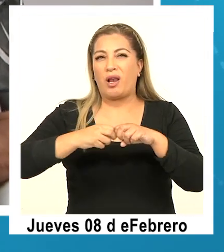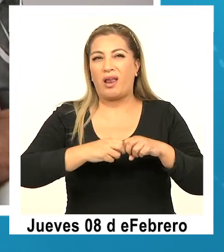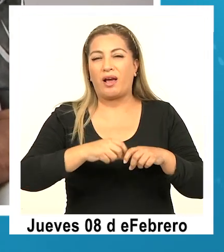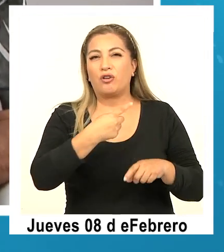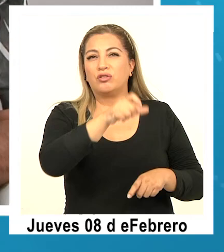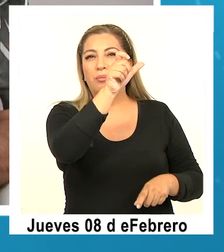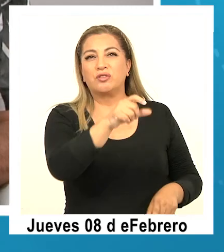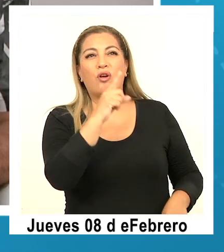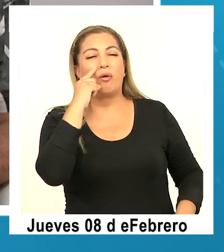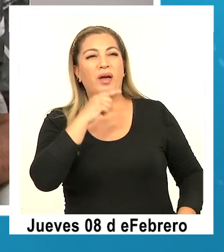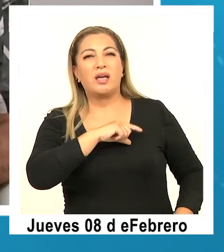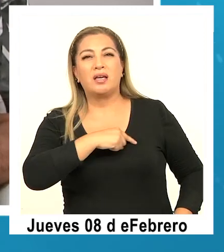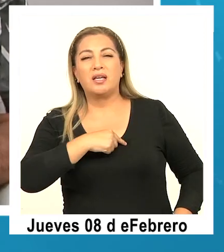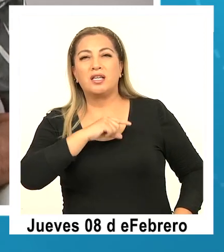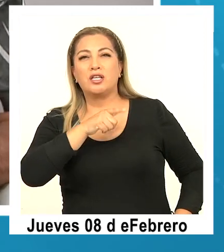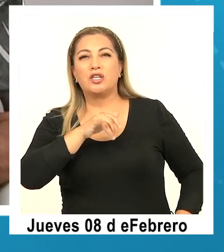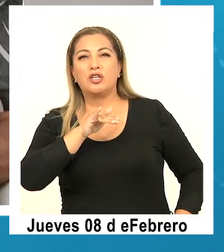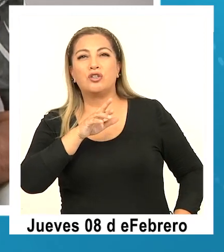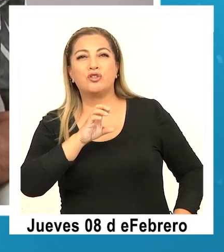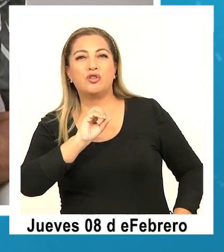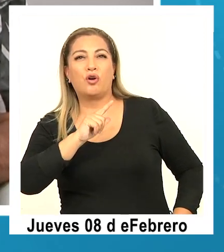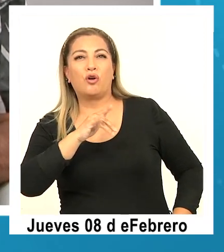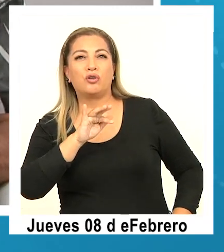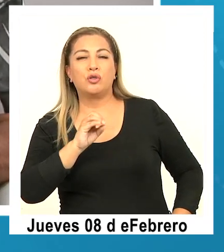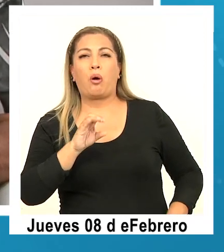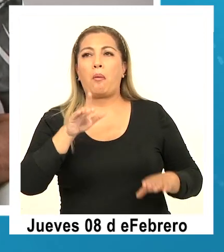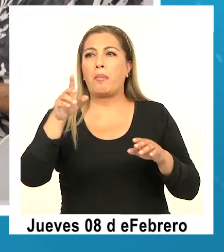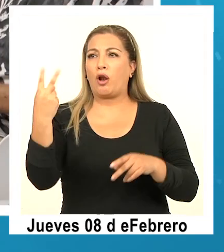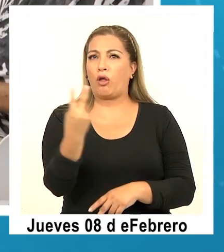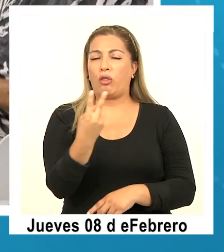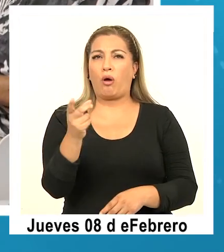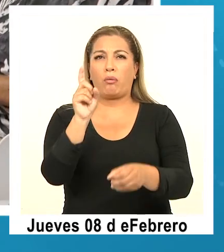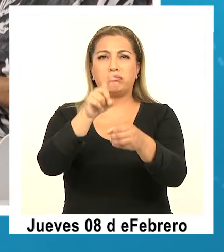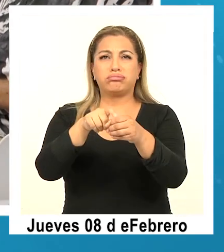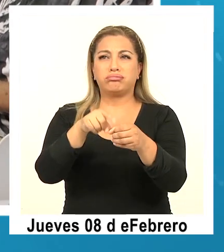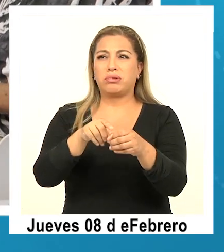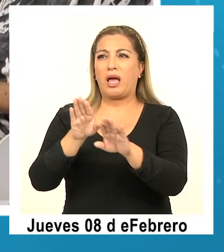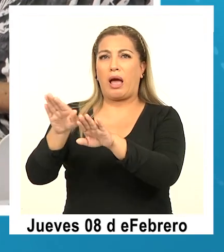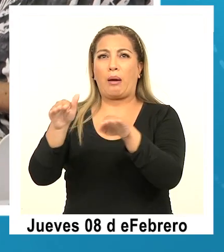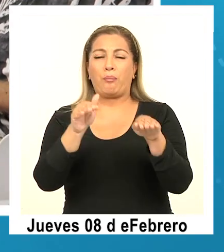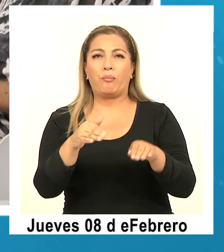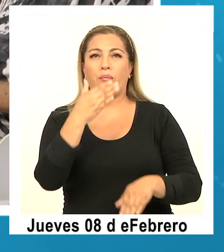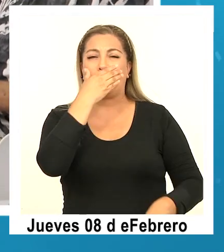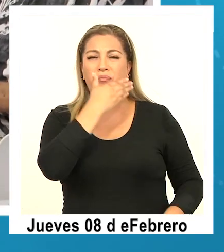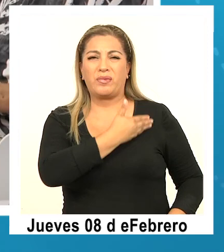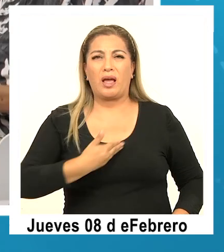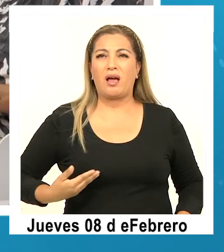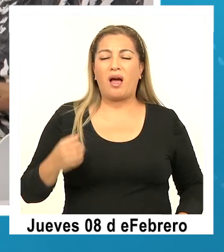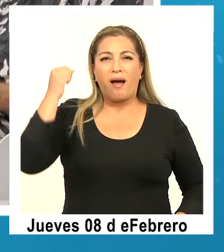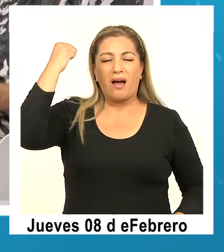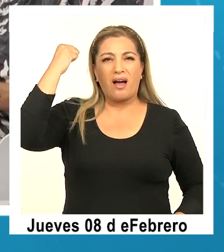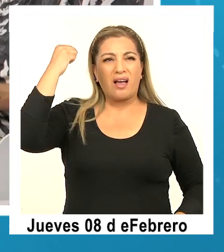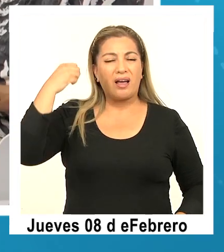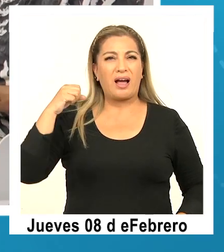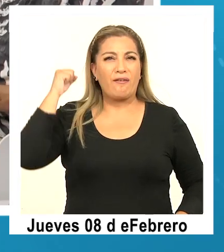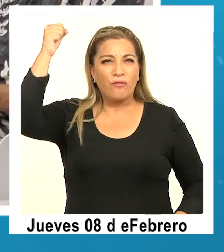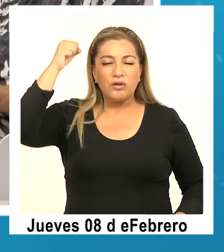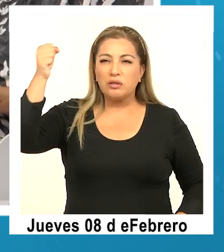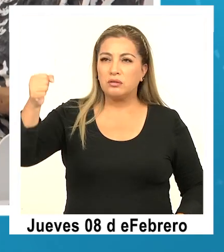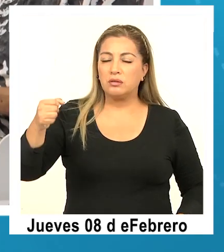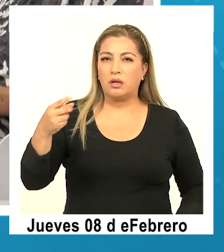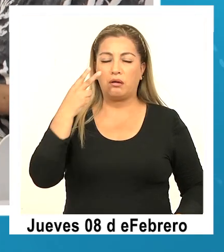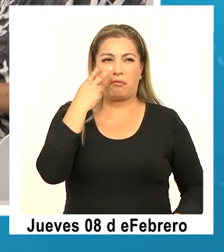Jackson, ¿cierto? Son miembros de una misma coalición, ¿cierto? Apoyan, se supone, al presidente Gabriel Boric, y uno los ve en una